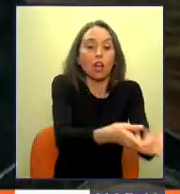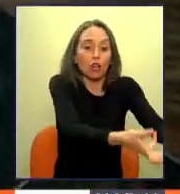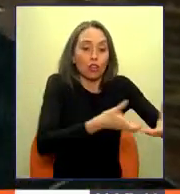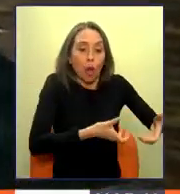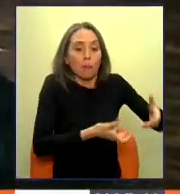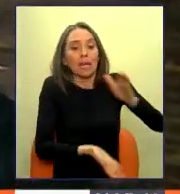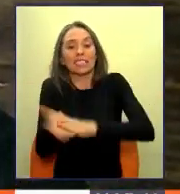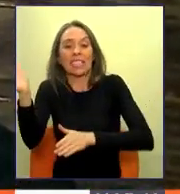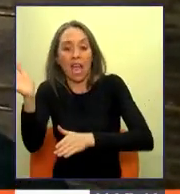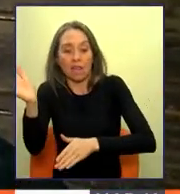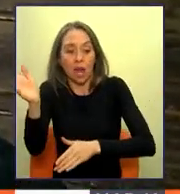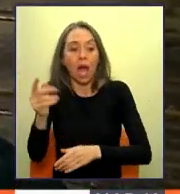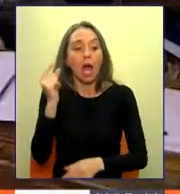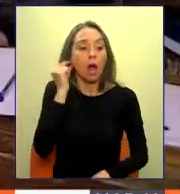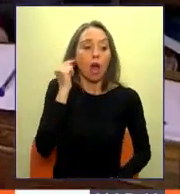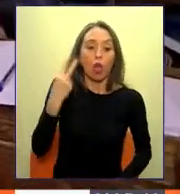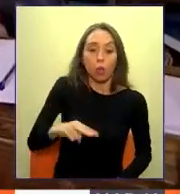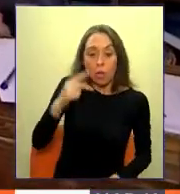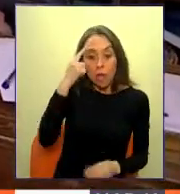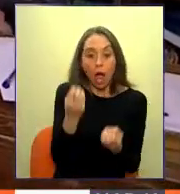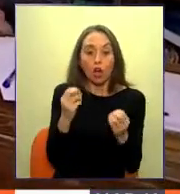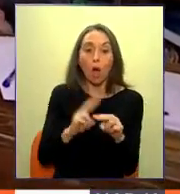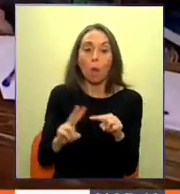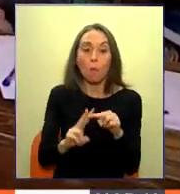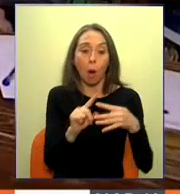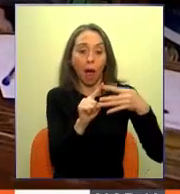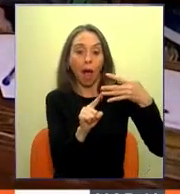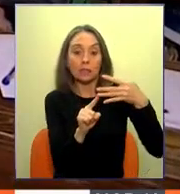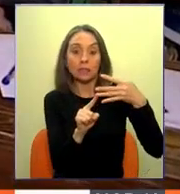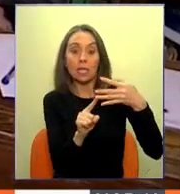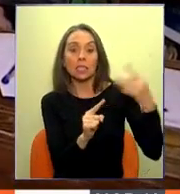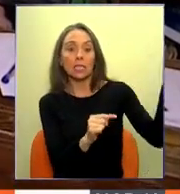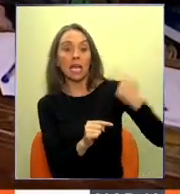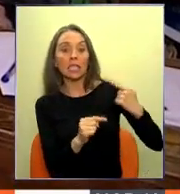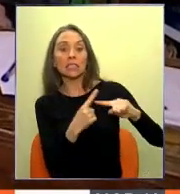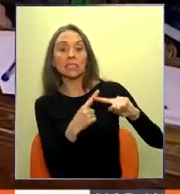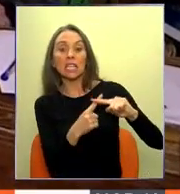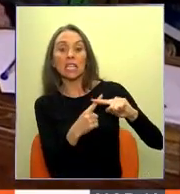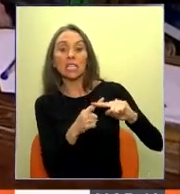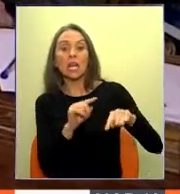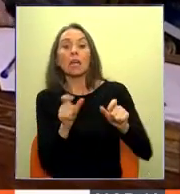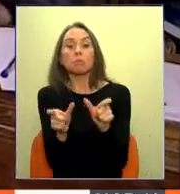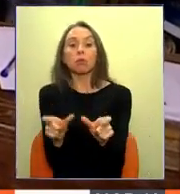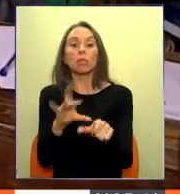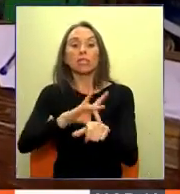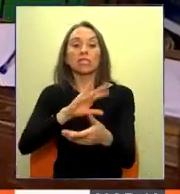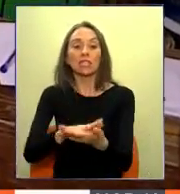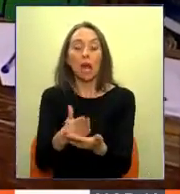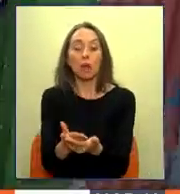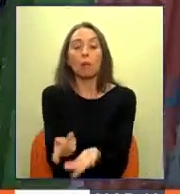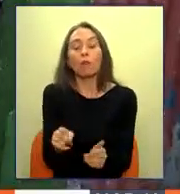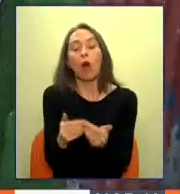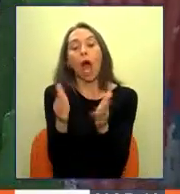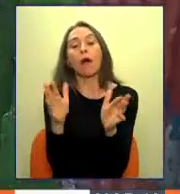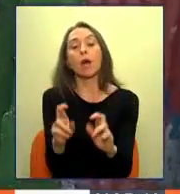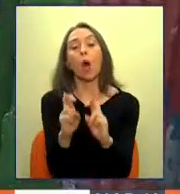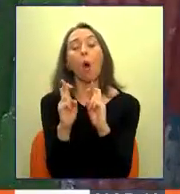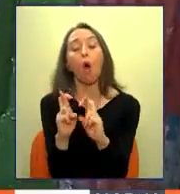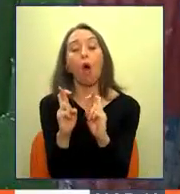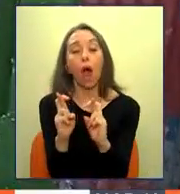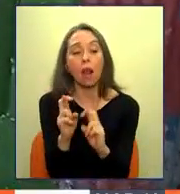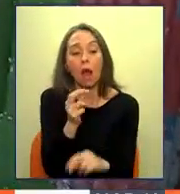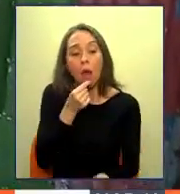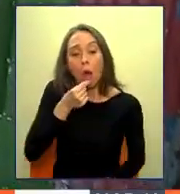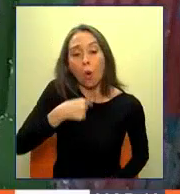dueña está viendo cómo poder implementar las exigencias sanitarias que le permitan reabrir. Ojalá, ojalá. Lo más